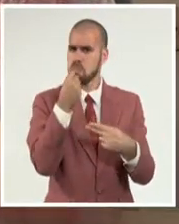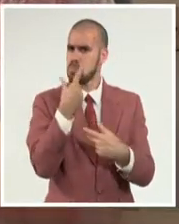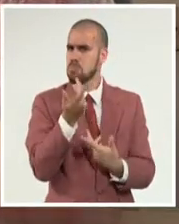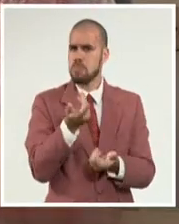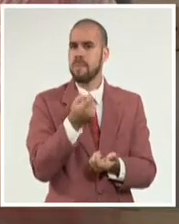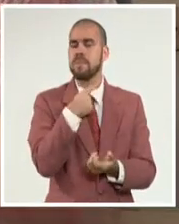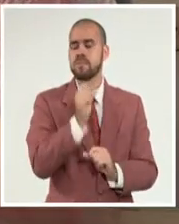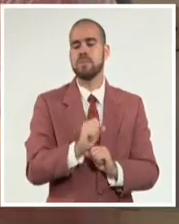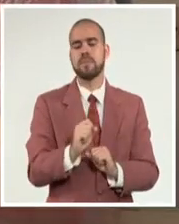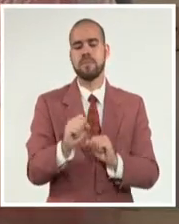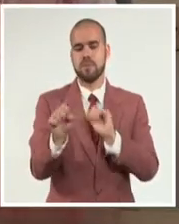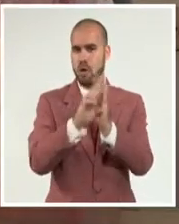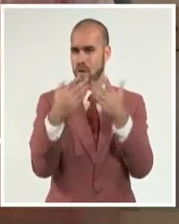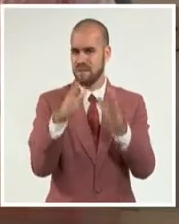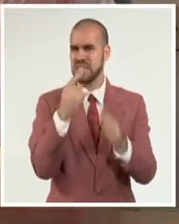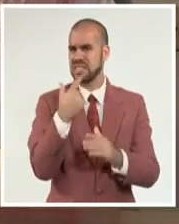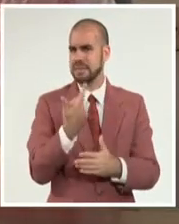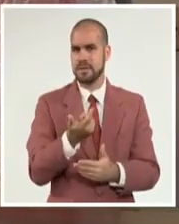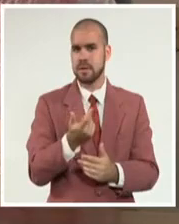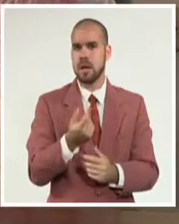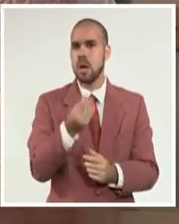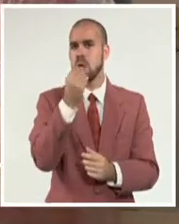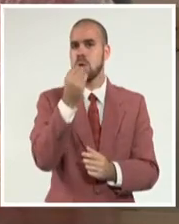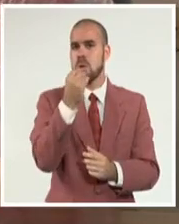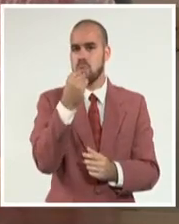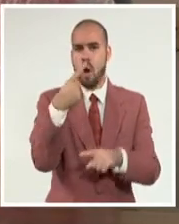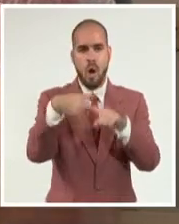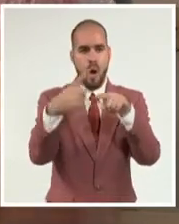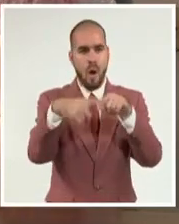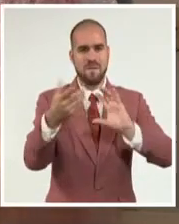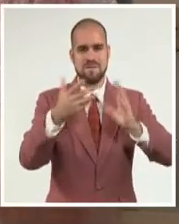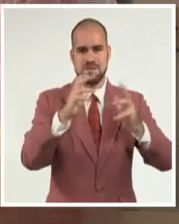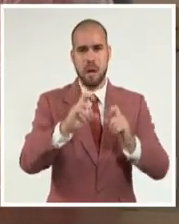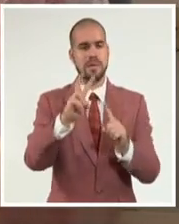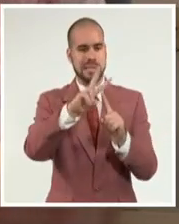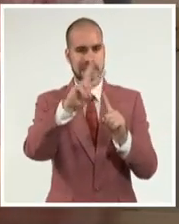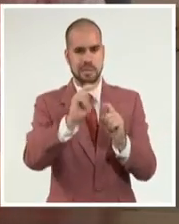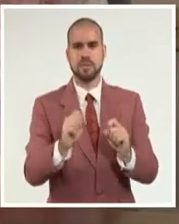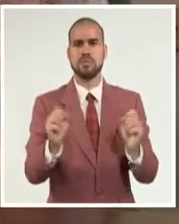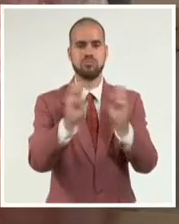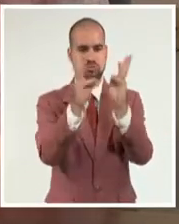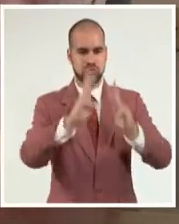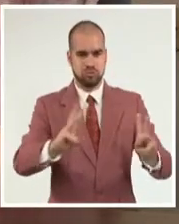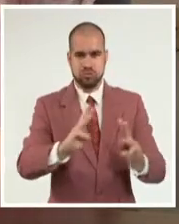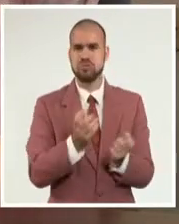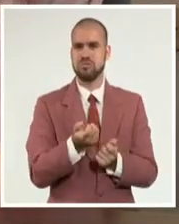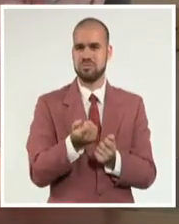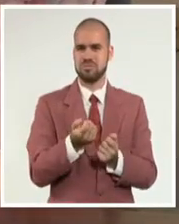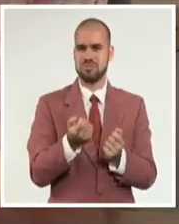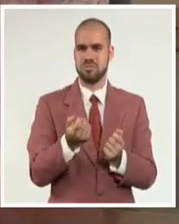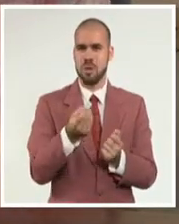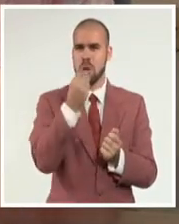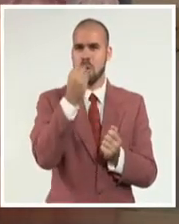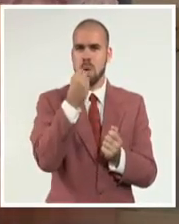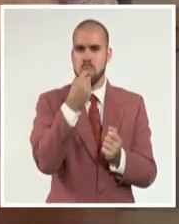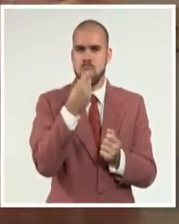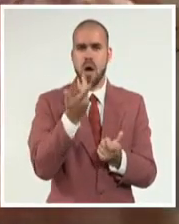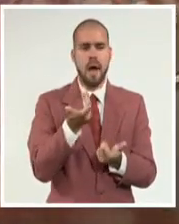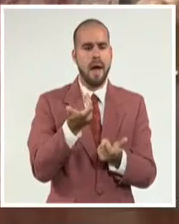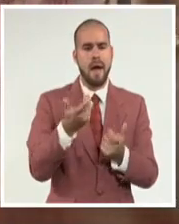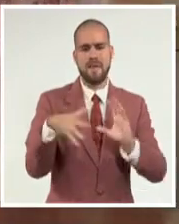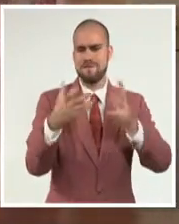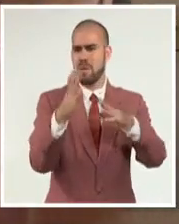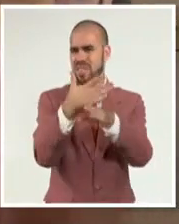la convocatoria a el resto de los medios, dígase en el caso de la hemeroteca, de la fototeca, del directorio, de la comunicación.